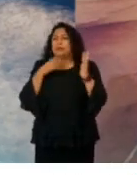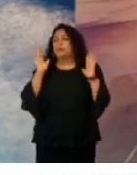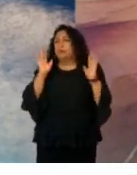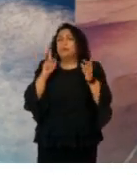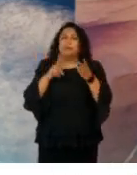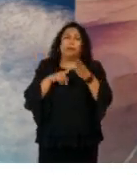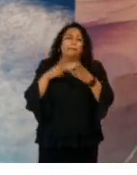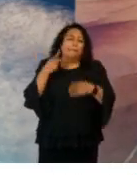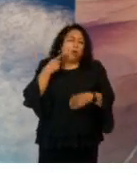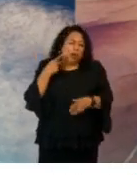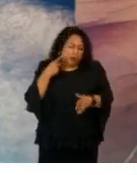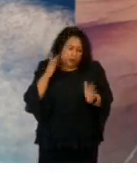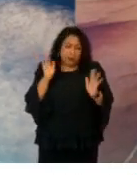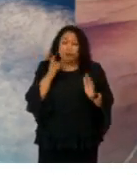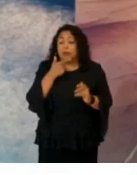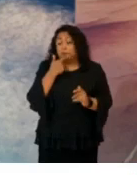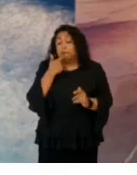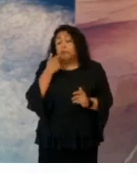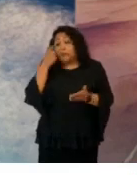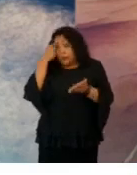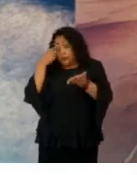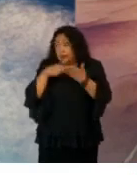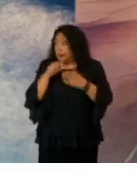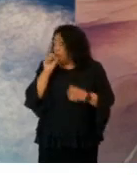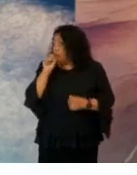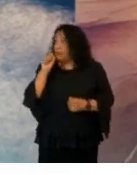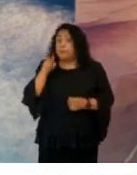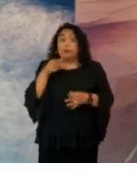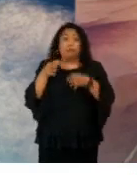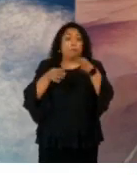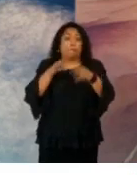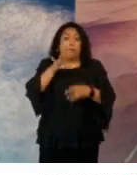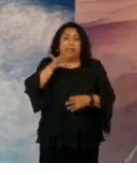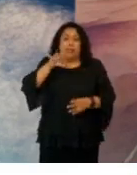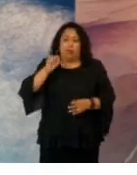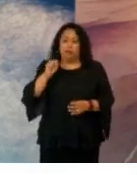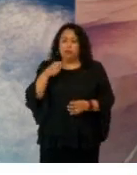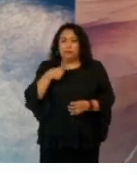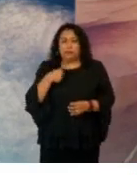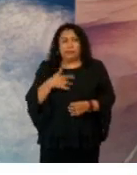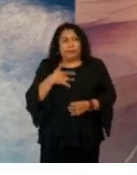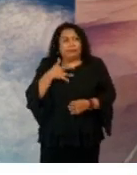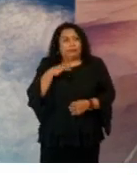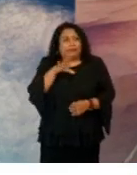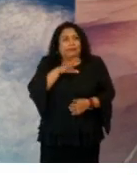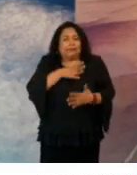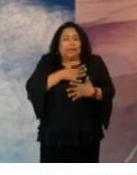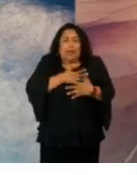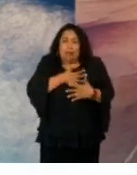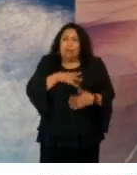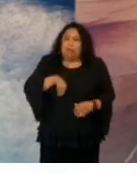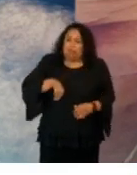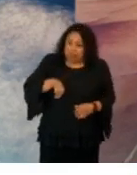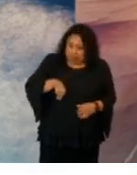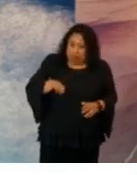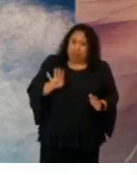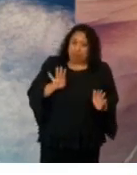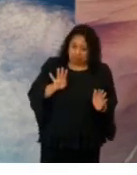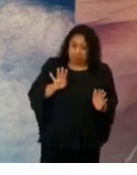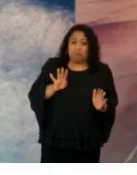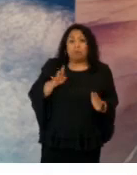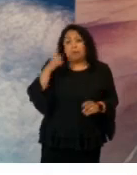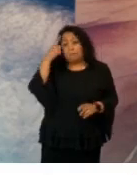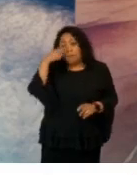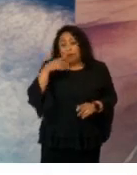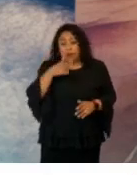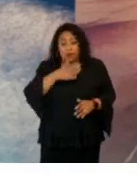como política, y también tengo que decir ahora desde los medios, me despierta pasión, me despierta interés, tanto